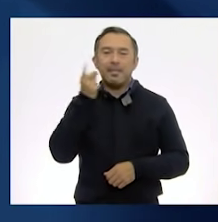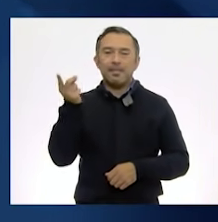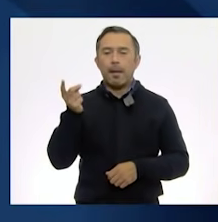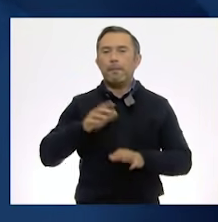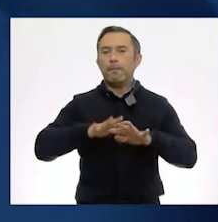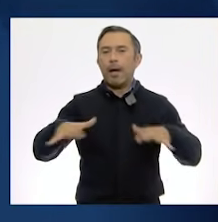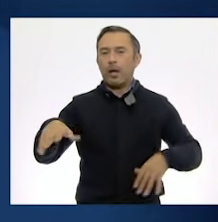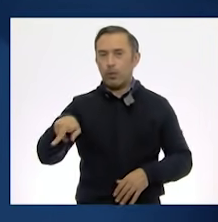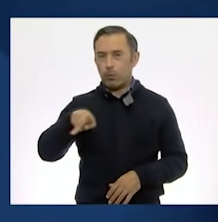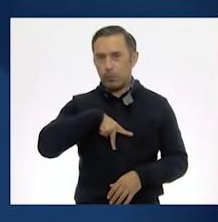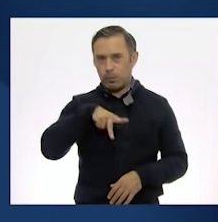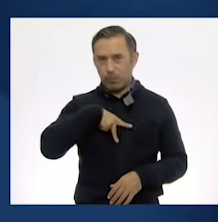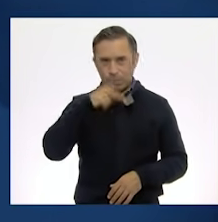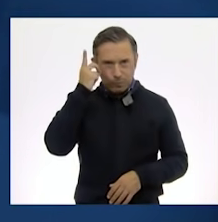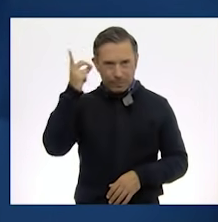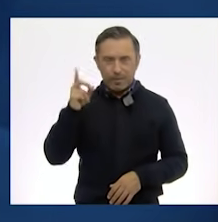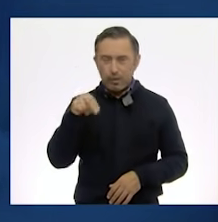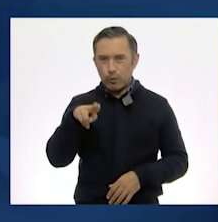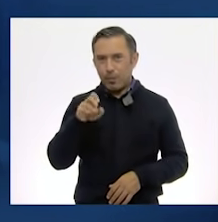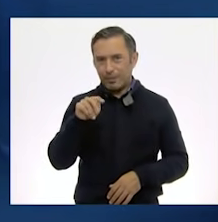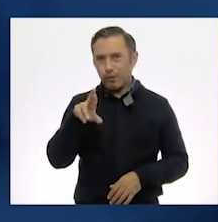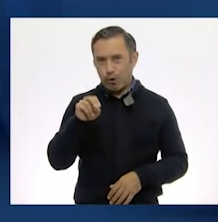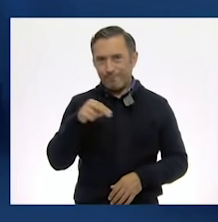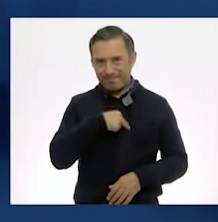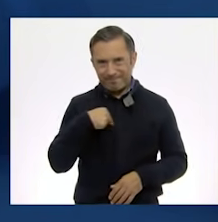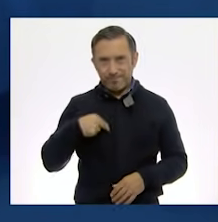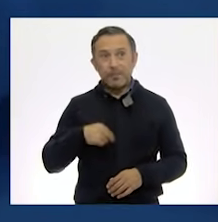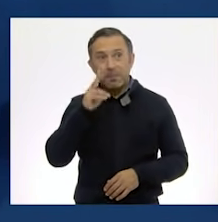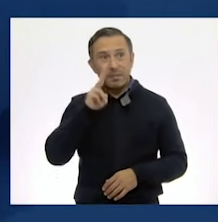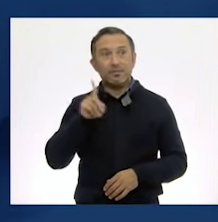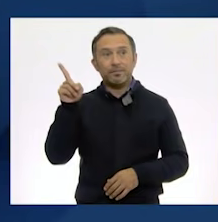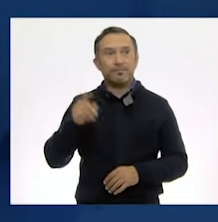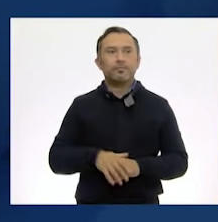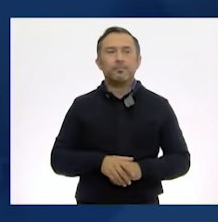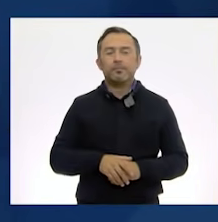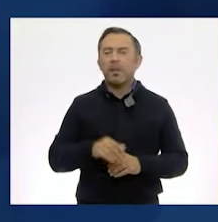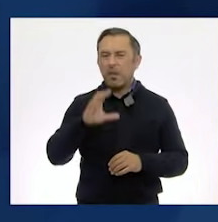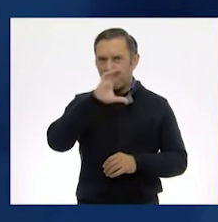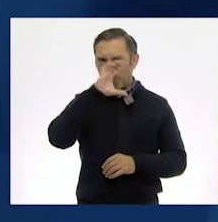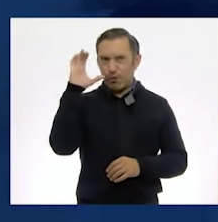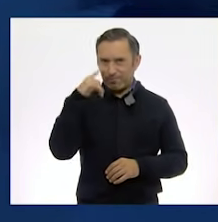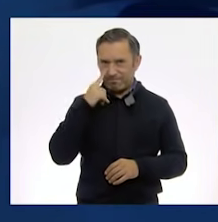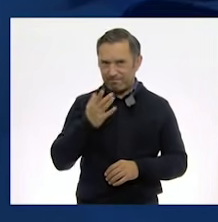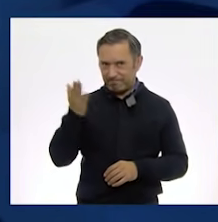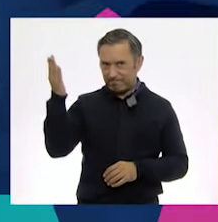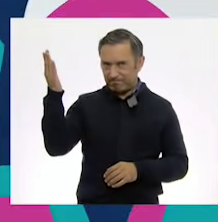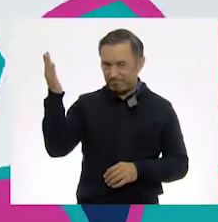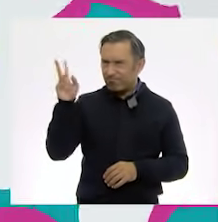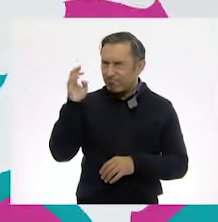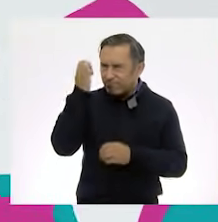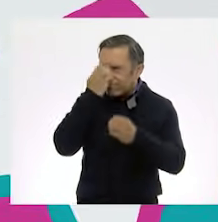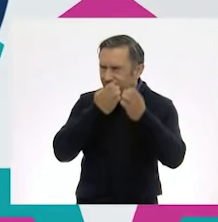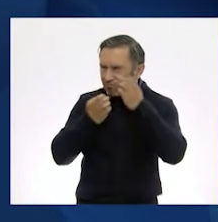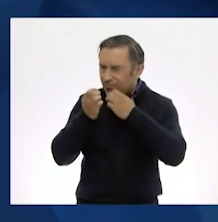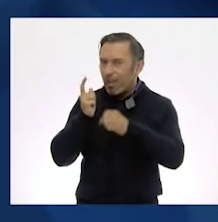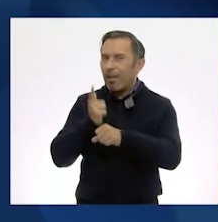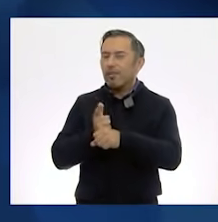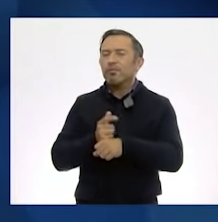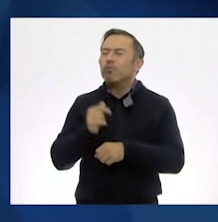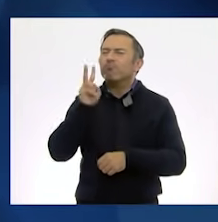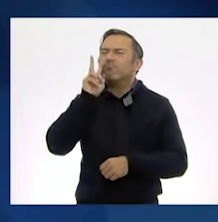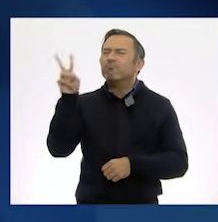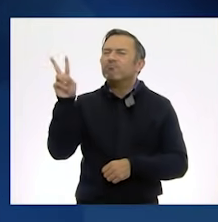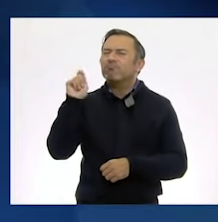Ahora, descubramos estas civilizaciones a través de observar las siguientes imágenes. Muy bien. ¿Qué observas,